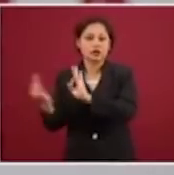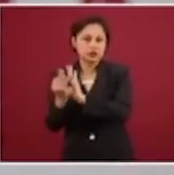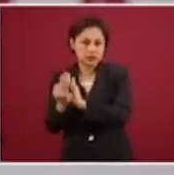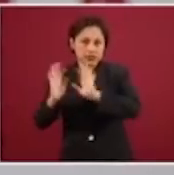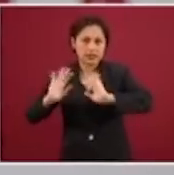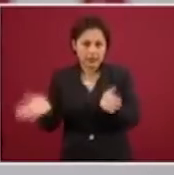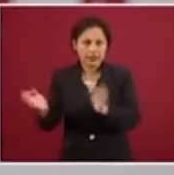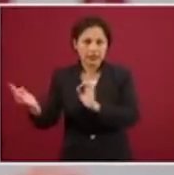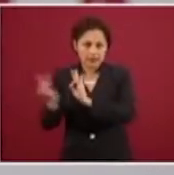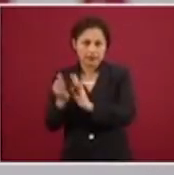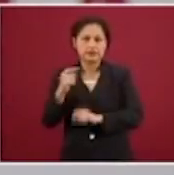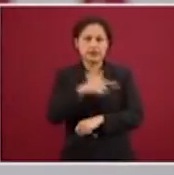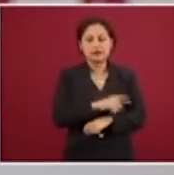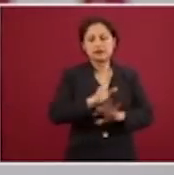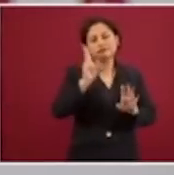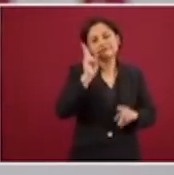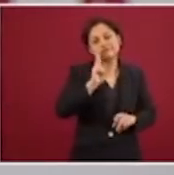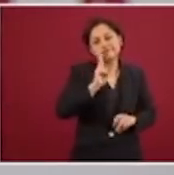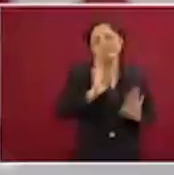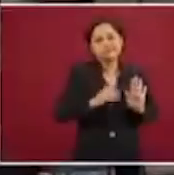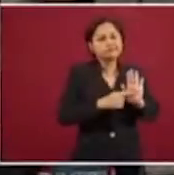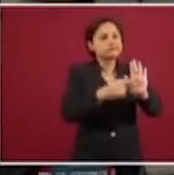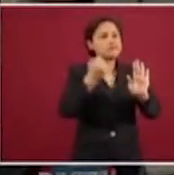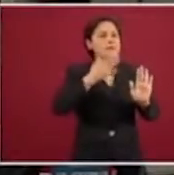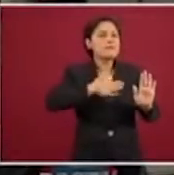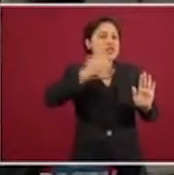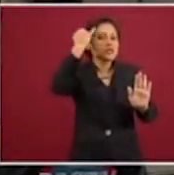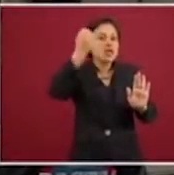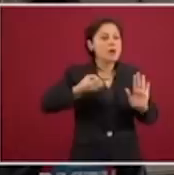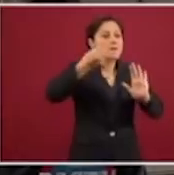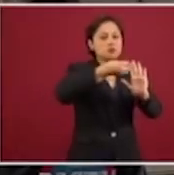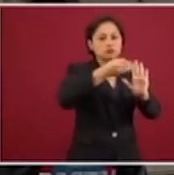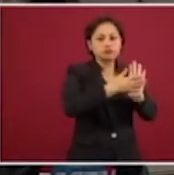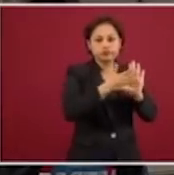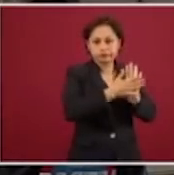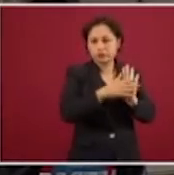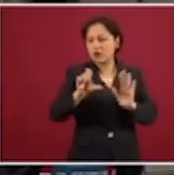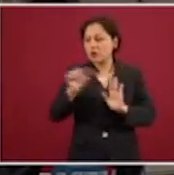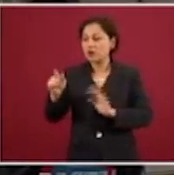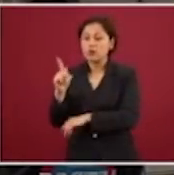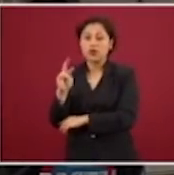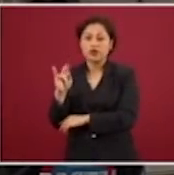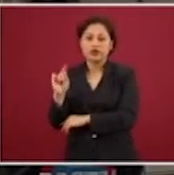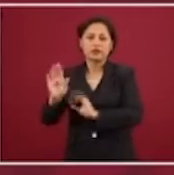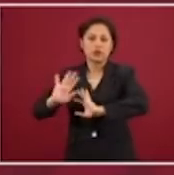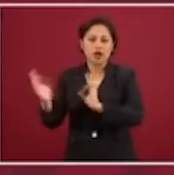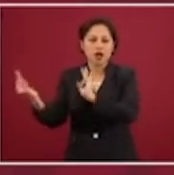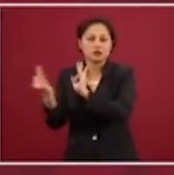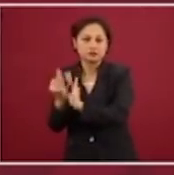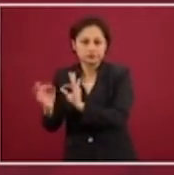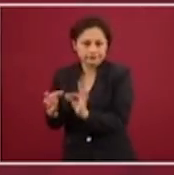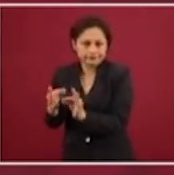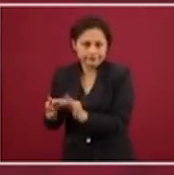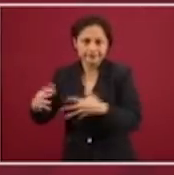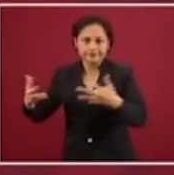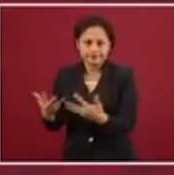maquetas son una especie de prueba de concepto. Todavía no tenemos el informe más reciente del ciclo